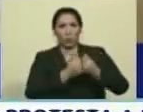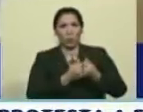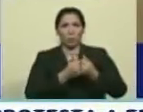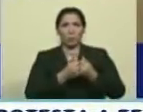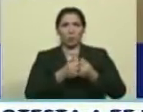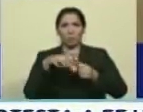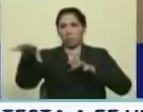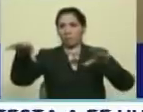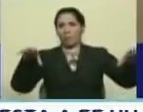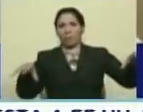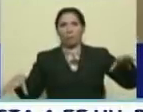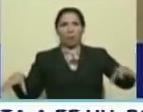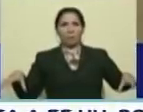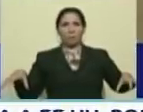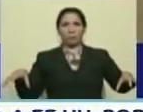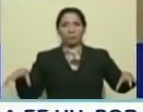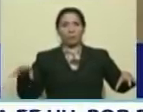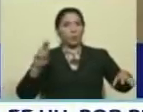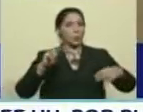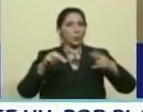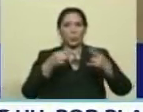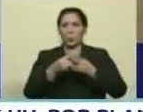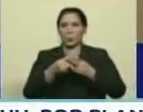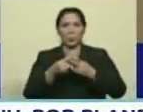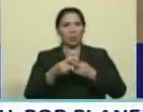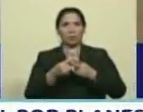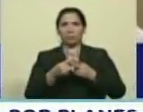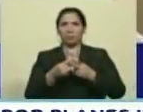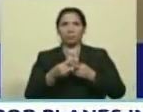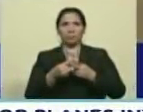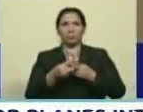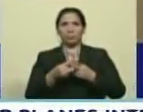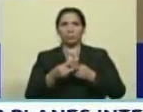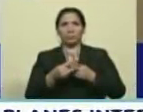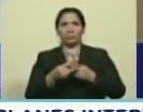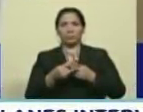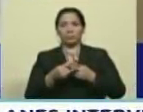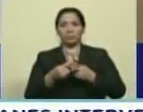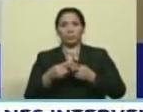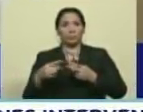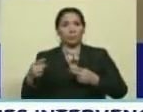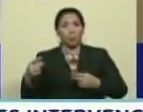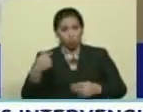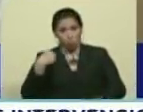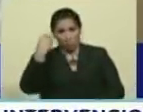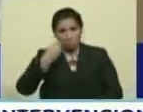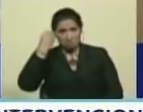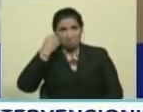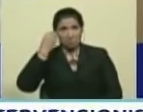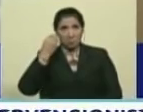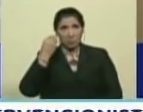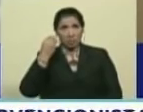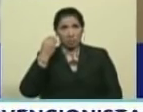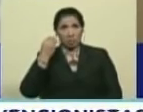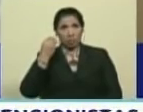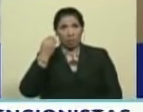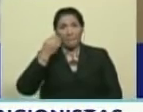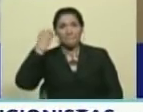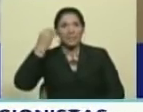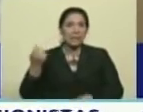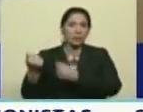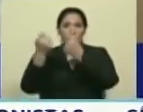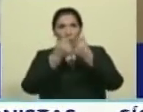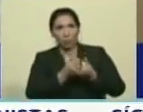lado, jamás. Y no lo queremos entender, pienso yo, porque el pensamiento económico de